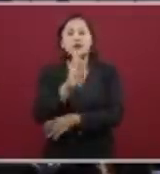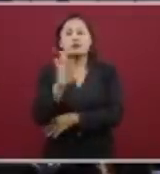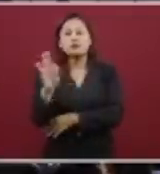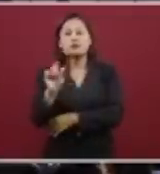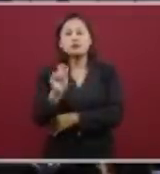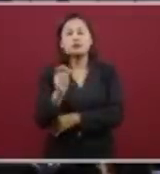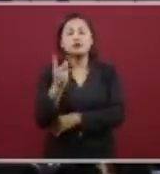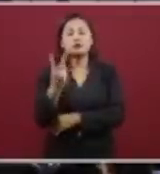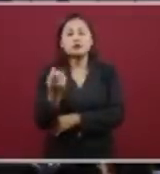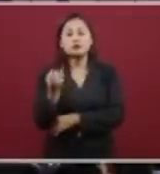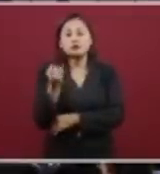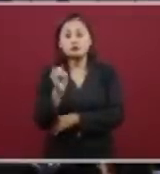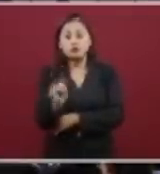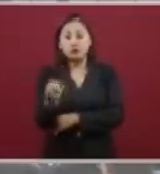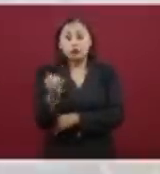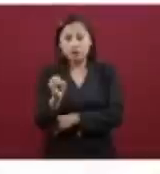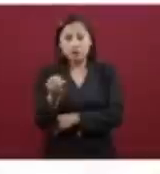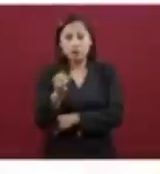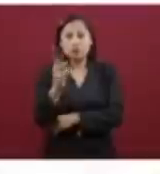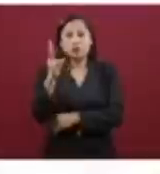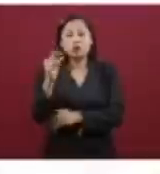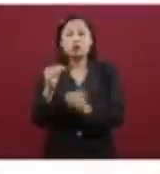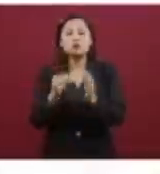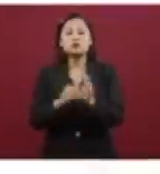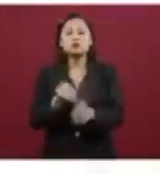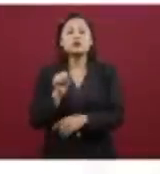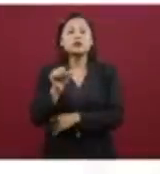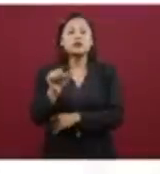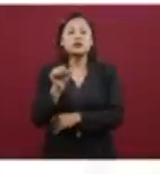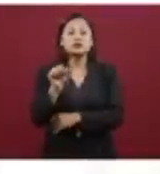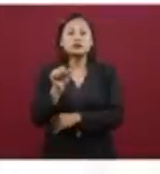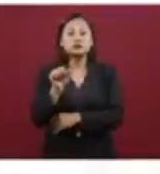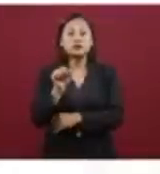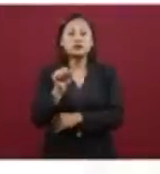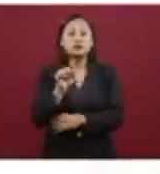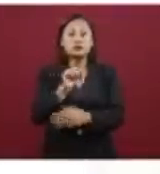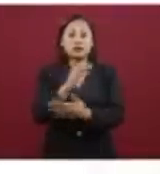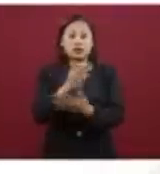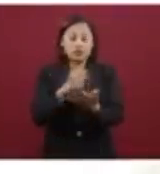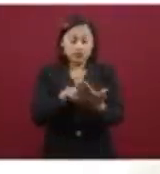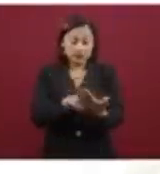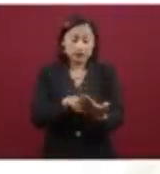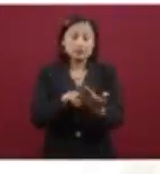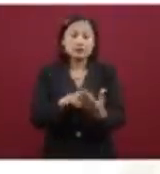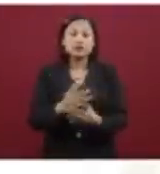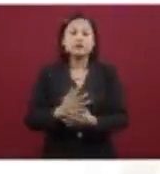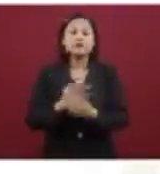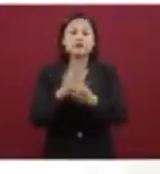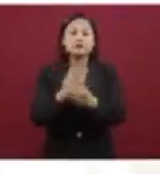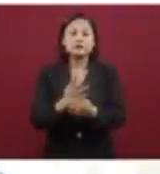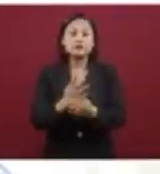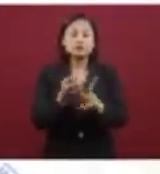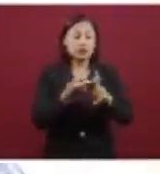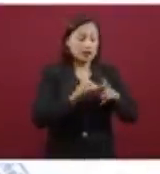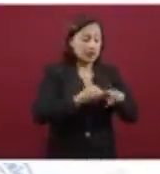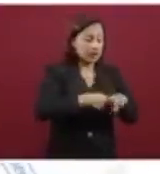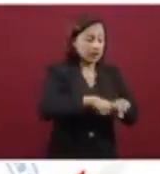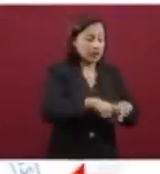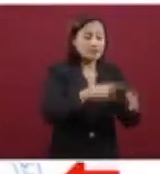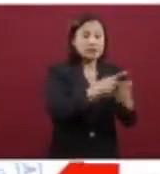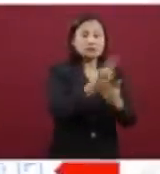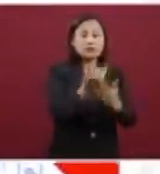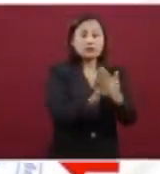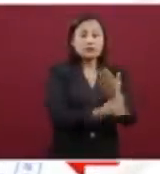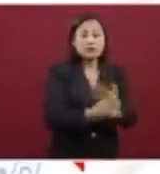de junio de 2016 que el costo de la primera fase del proyecto se elevaría